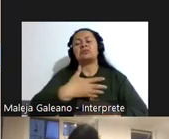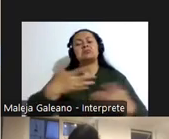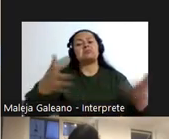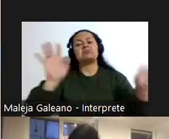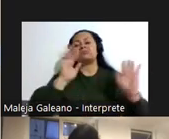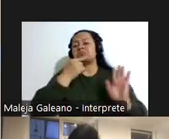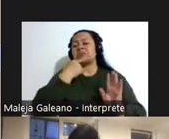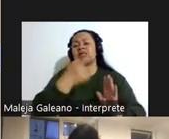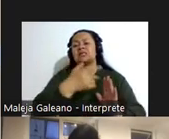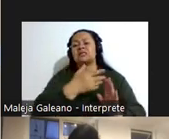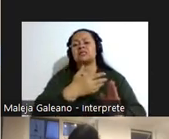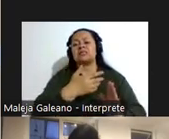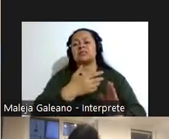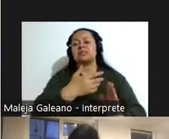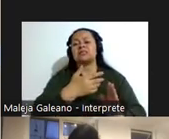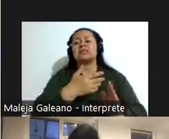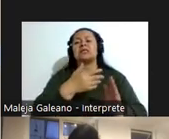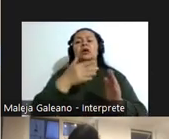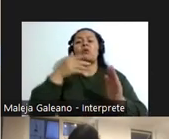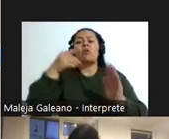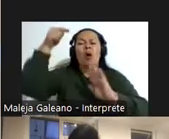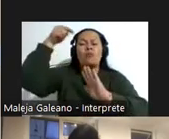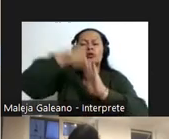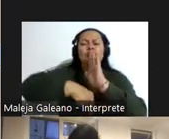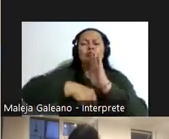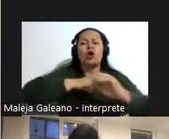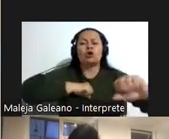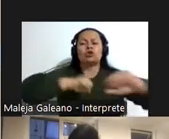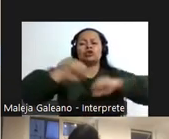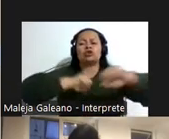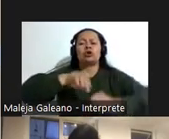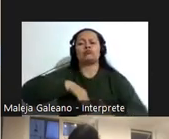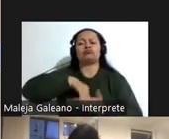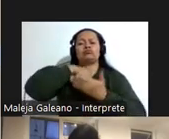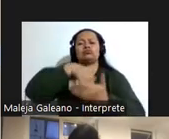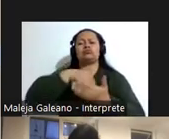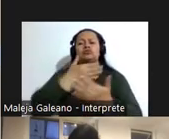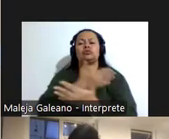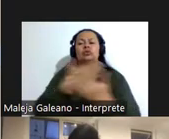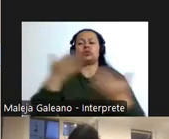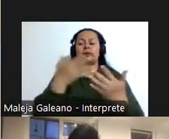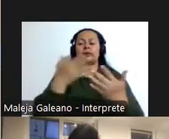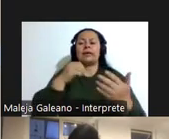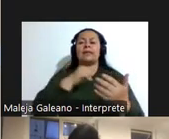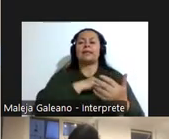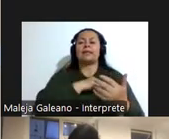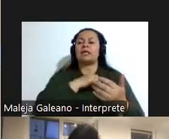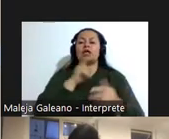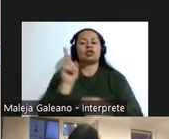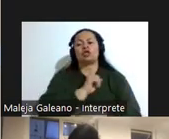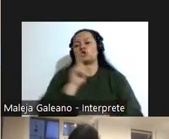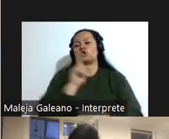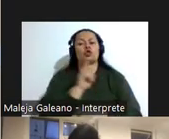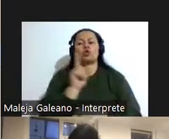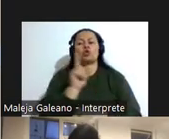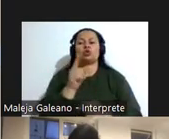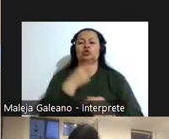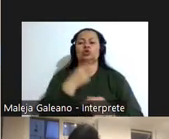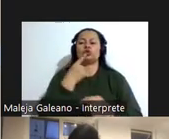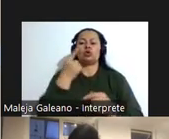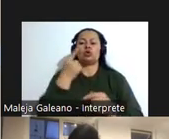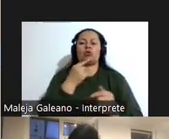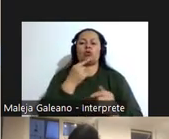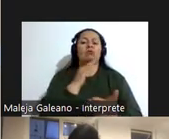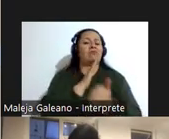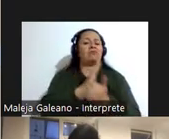este trasfondo quiero llegar a un ejercicio simple de posicionalidad. La posicionalidad no es un asunto fácil, por el